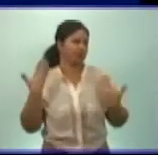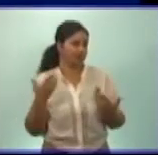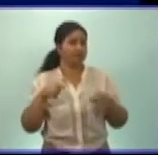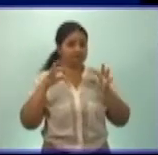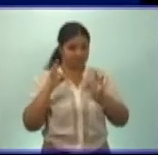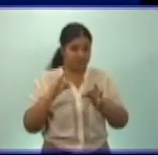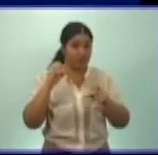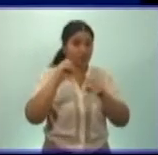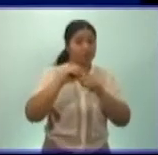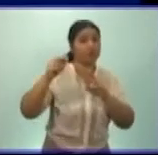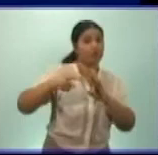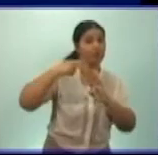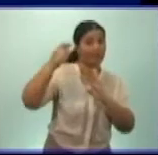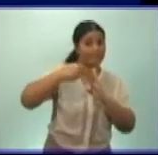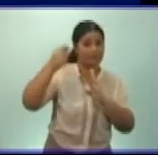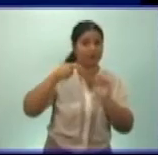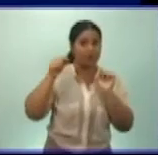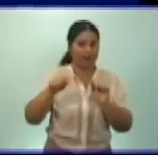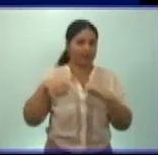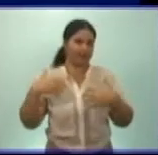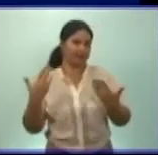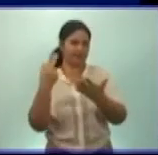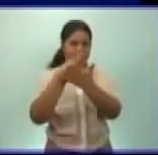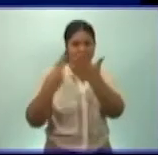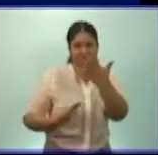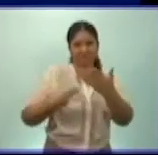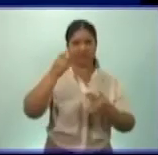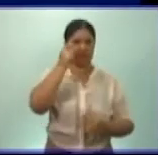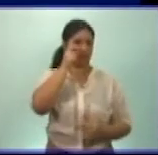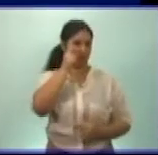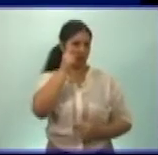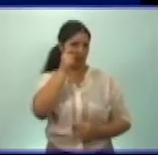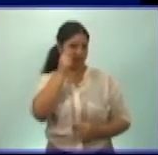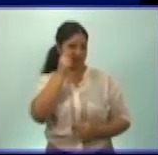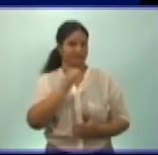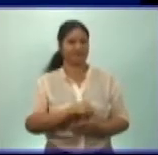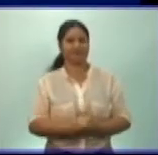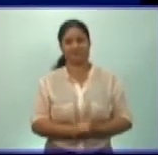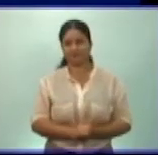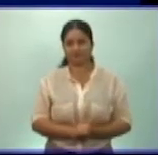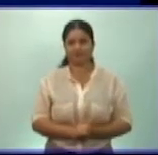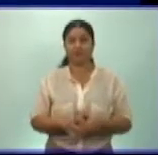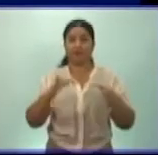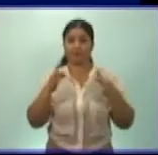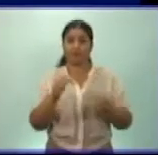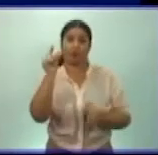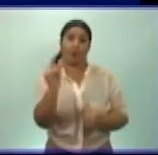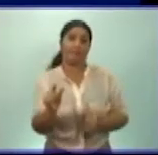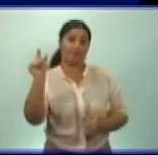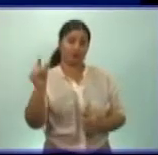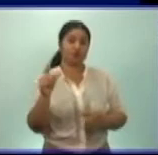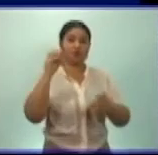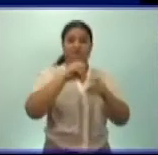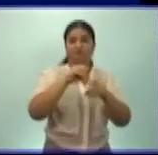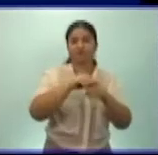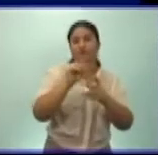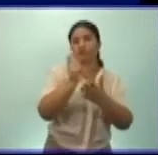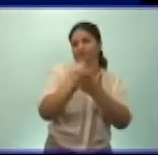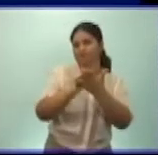imagen caricaturizada de Molière, porque precisamente los personajes de sus obras están